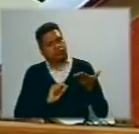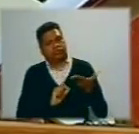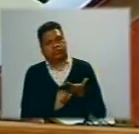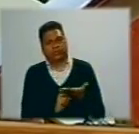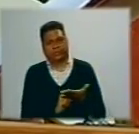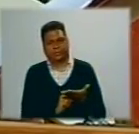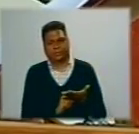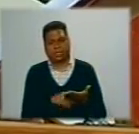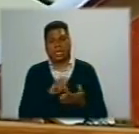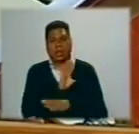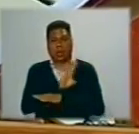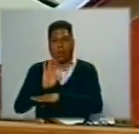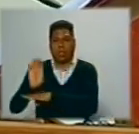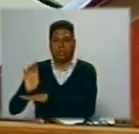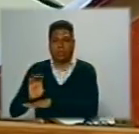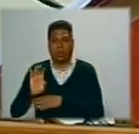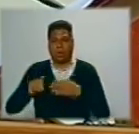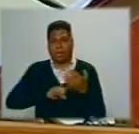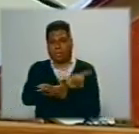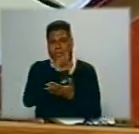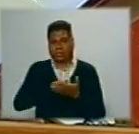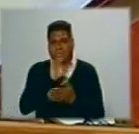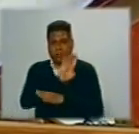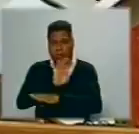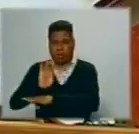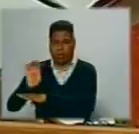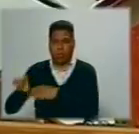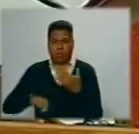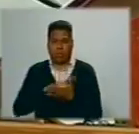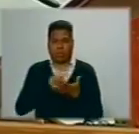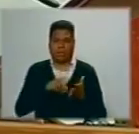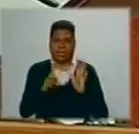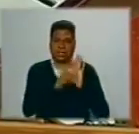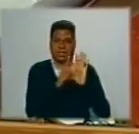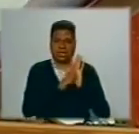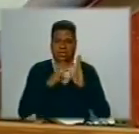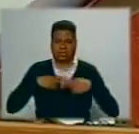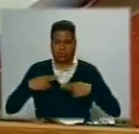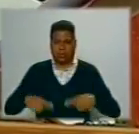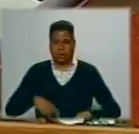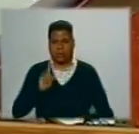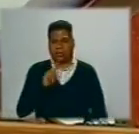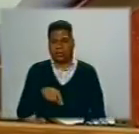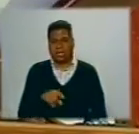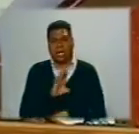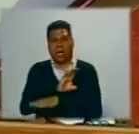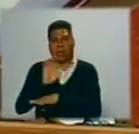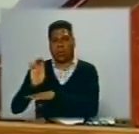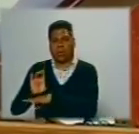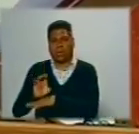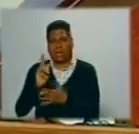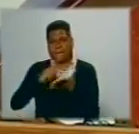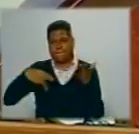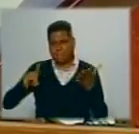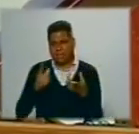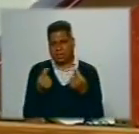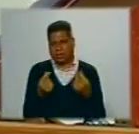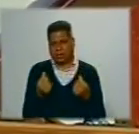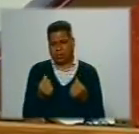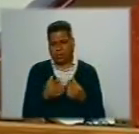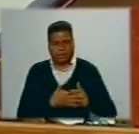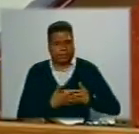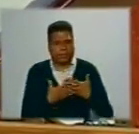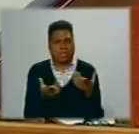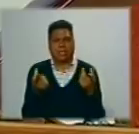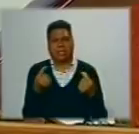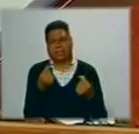la protección integral a los derechos humanos, la seguridad y soberanía alimentaria, la paz económica, la disponibilidad de bienes,